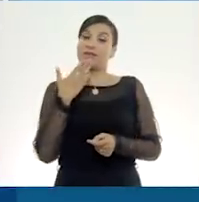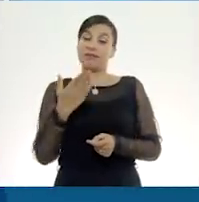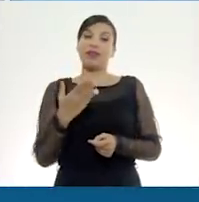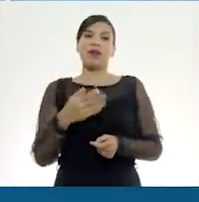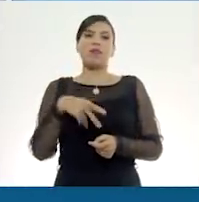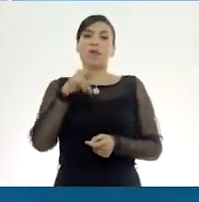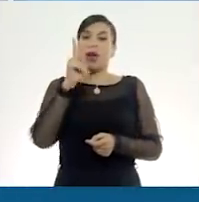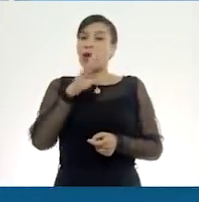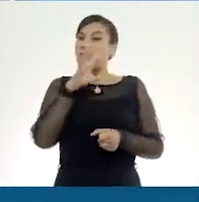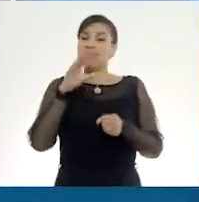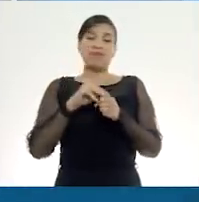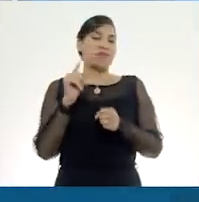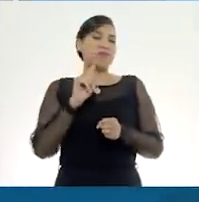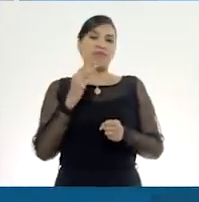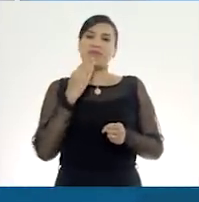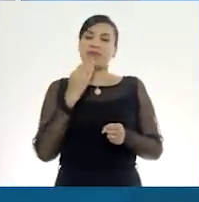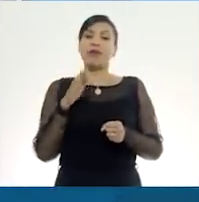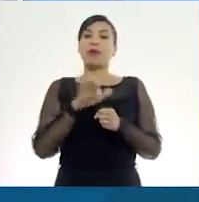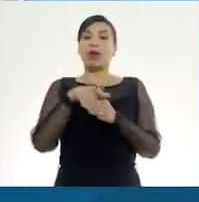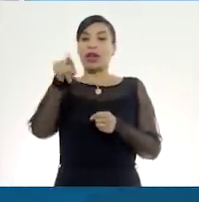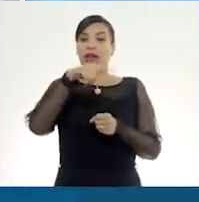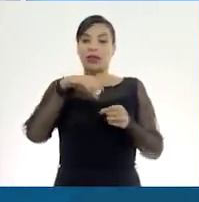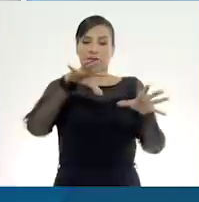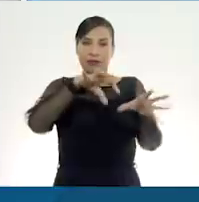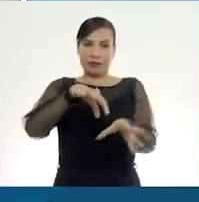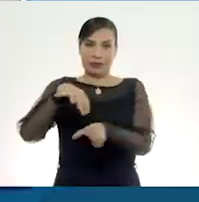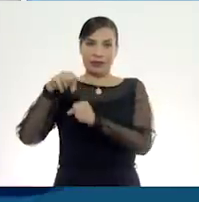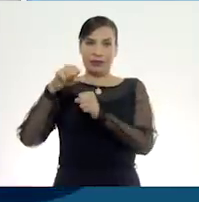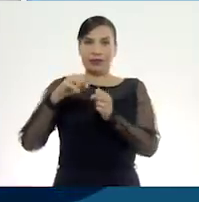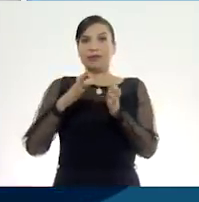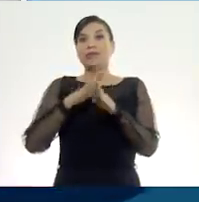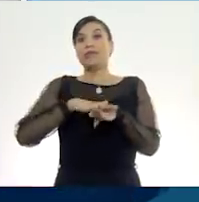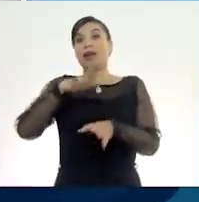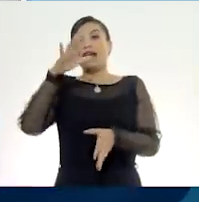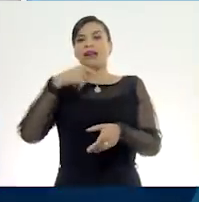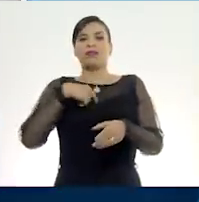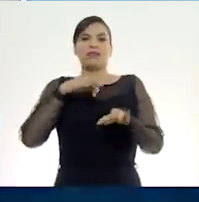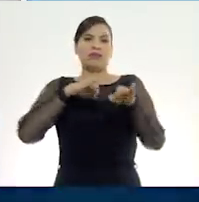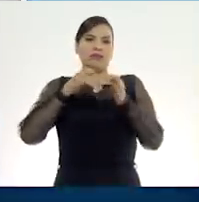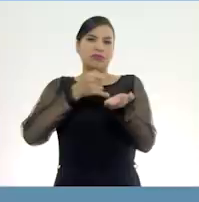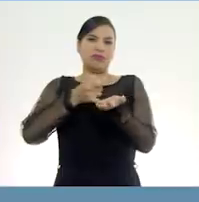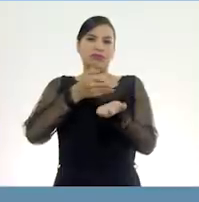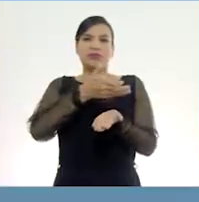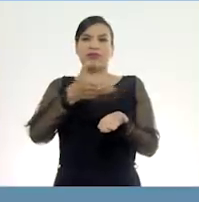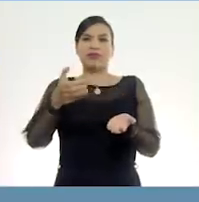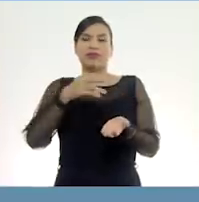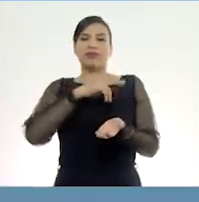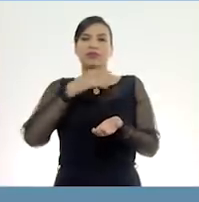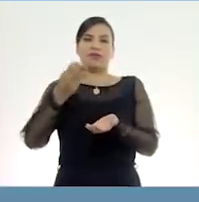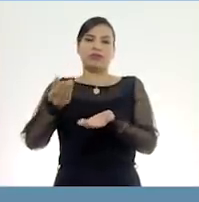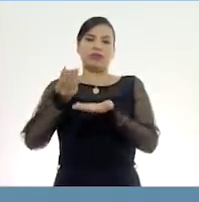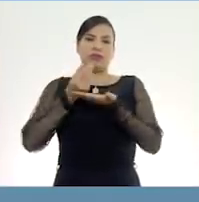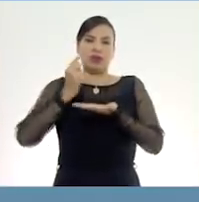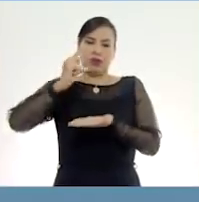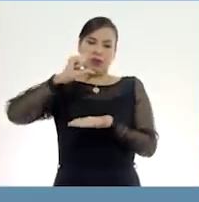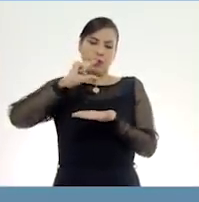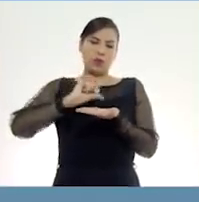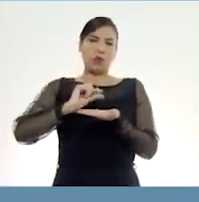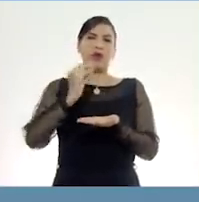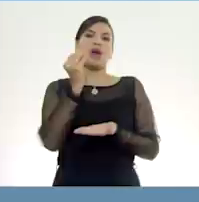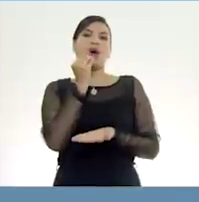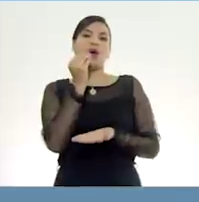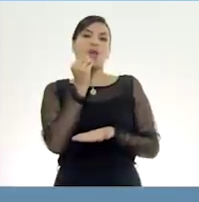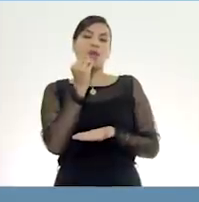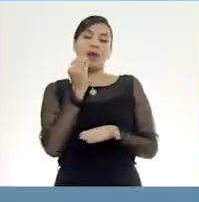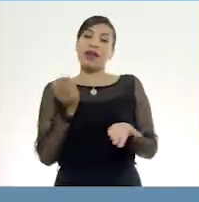no tanto, porque ellos se quedan con una gran parte de nuestra cosecha y nos queda muy poco para